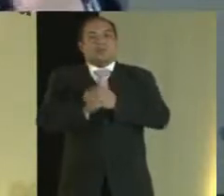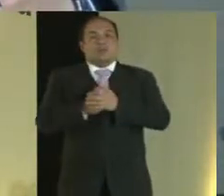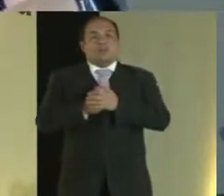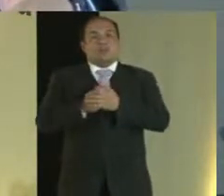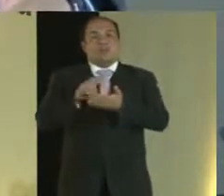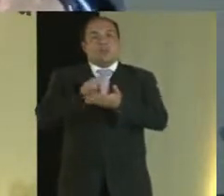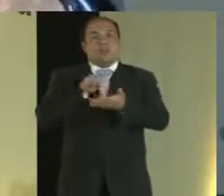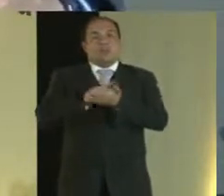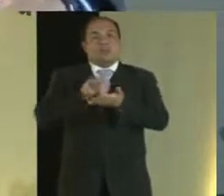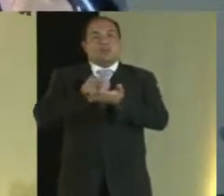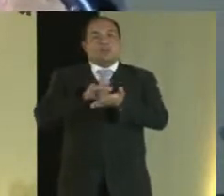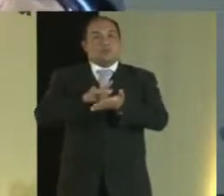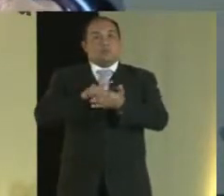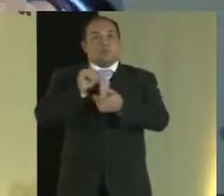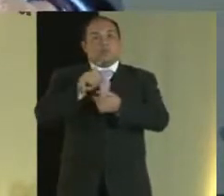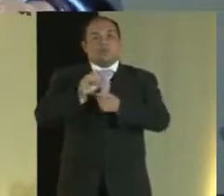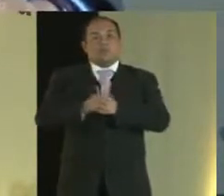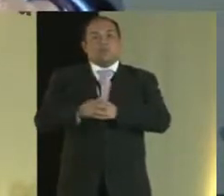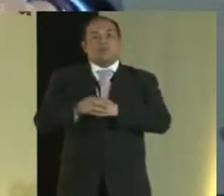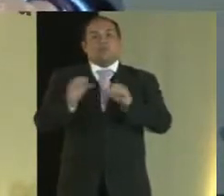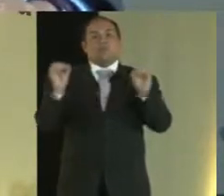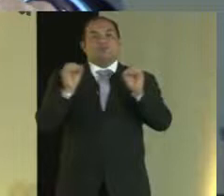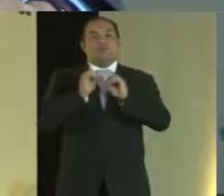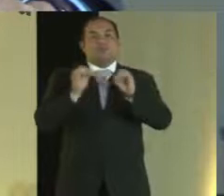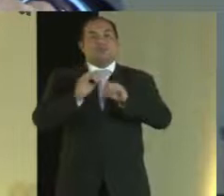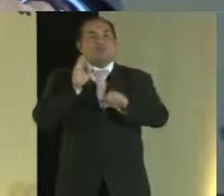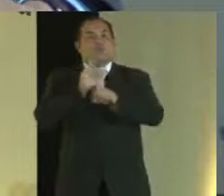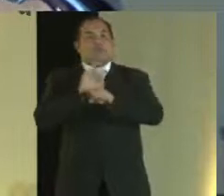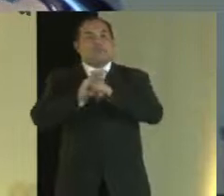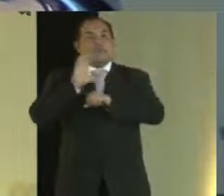la nula defensa sindical de los trabajadores.